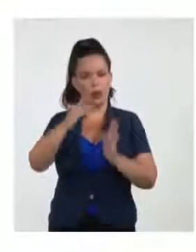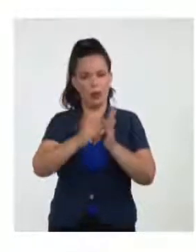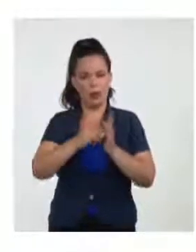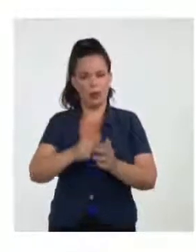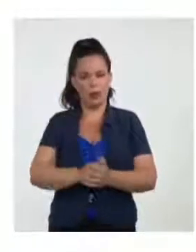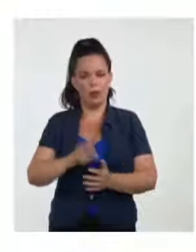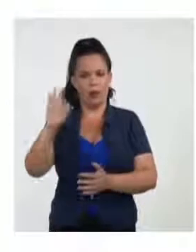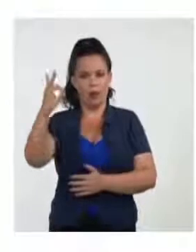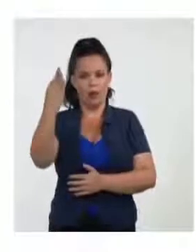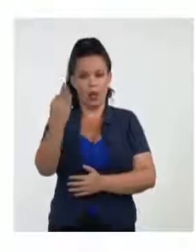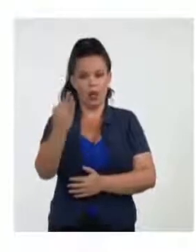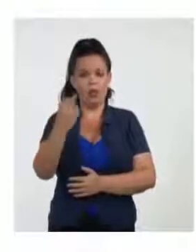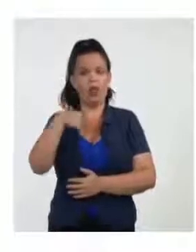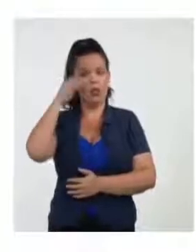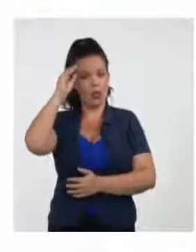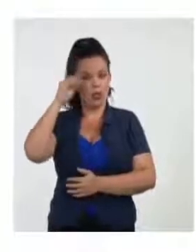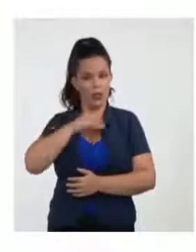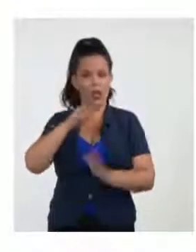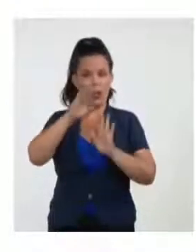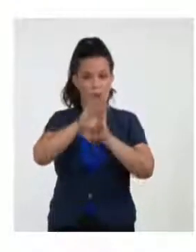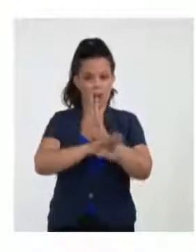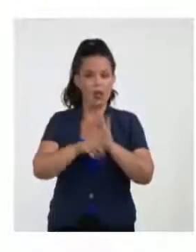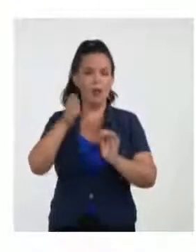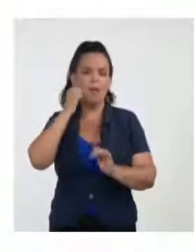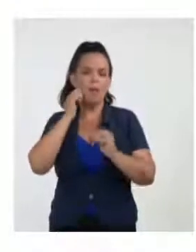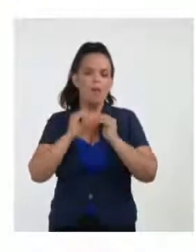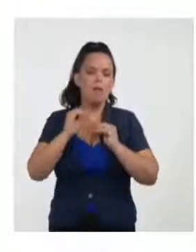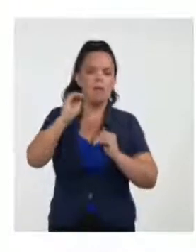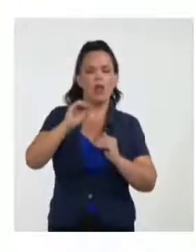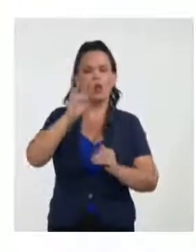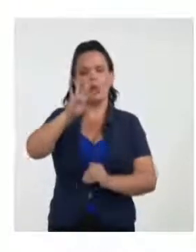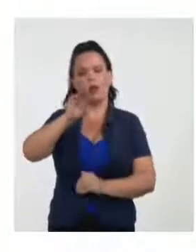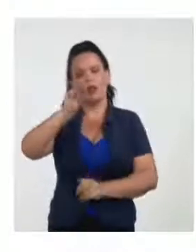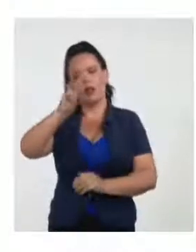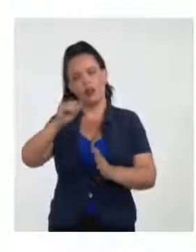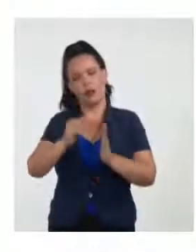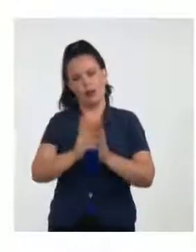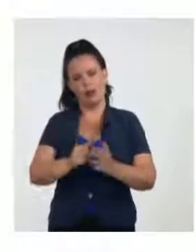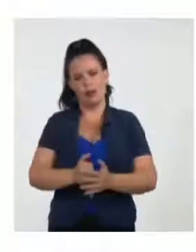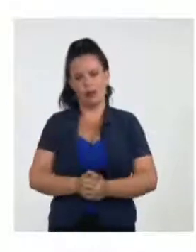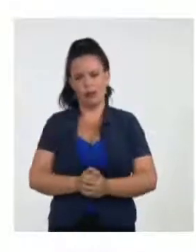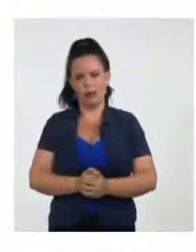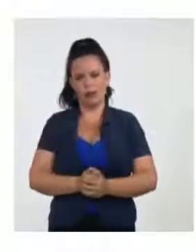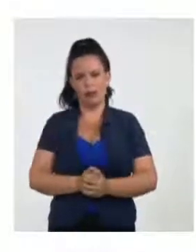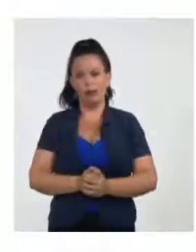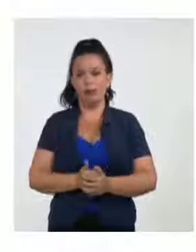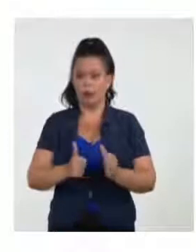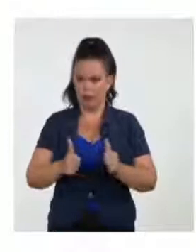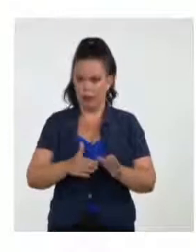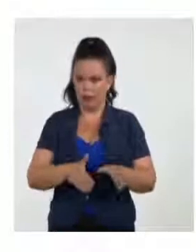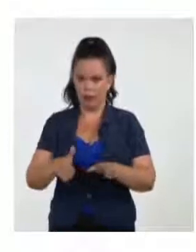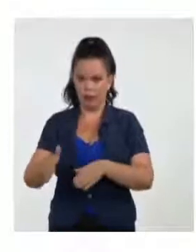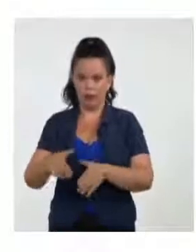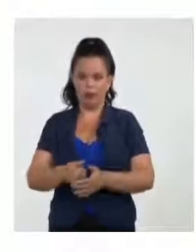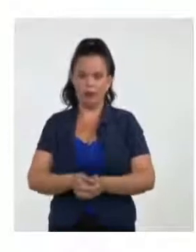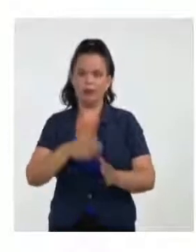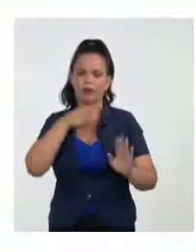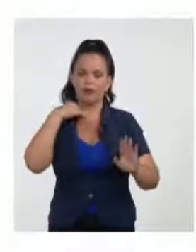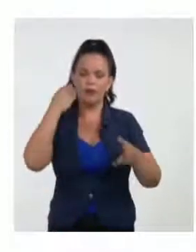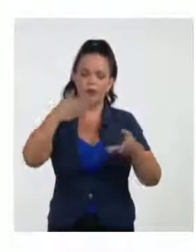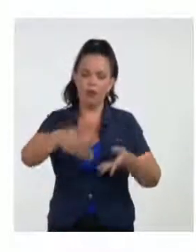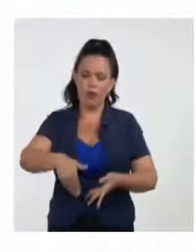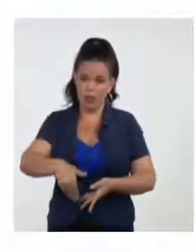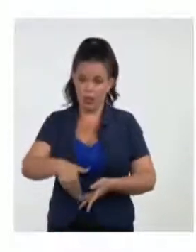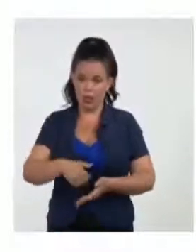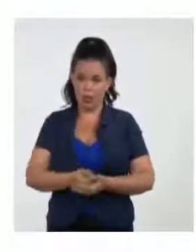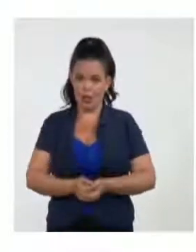que se han hecho, con más de 43.000. Fallecidos, que es el otro elemento, con nuevos protocolos de